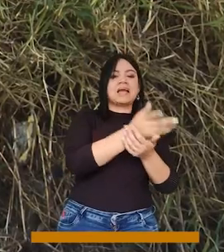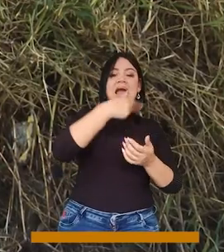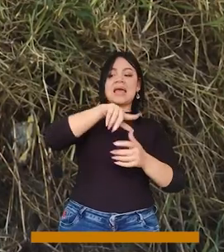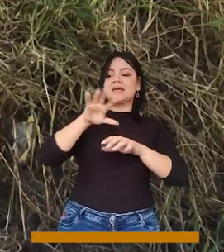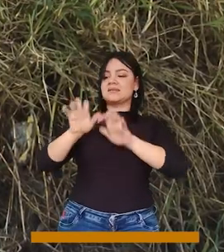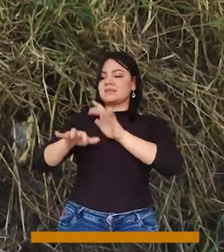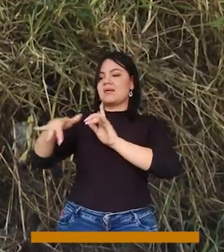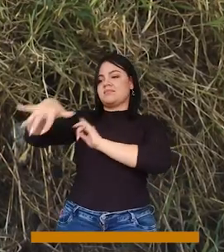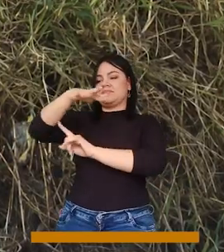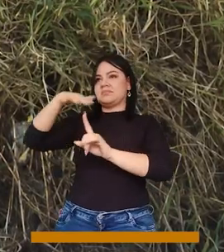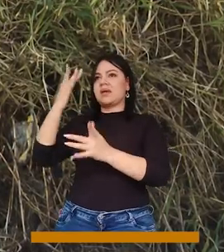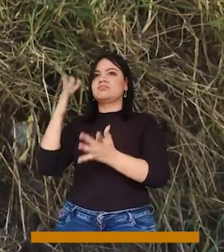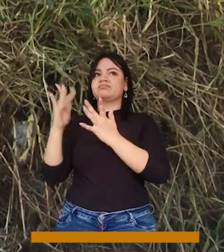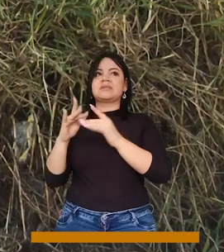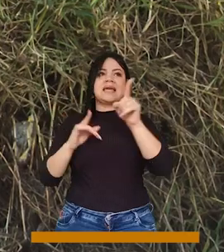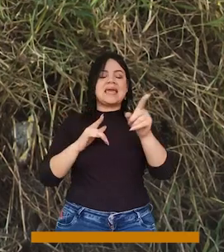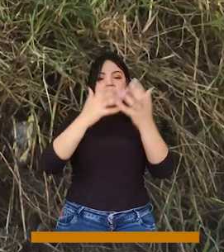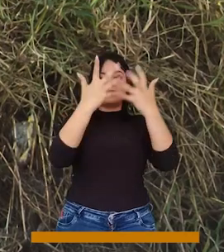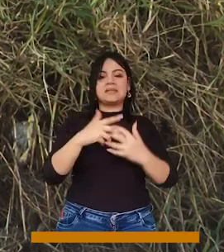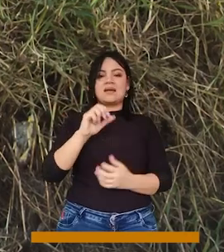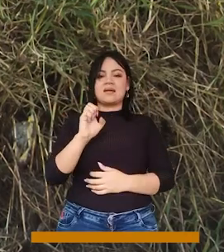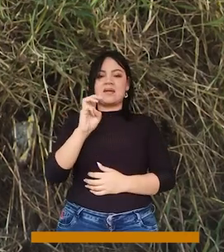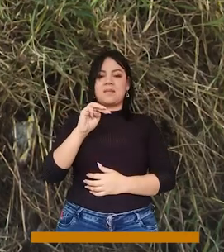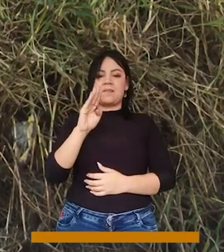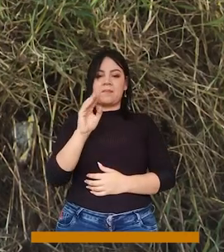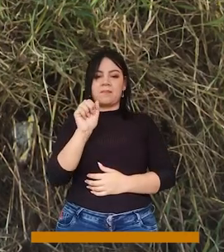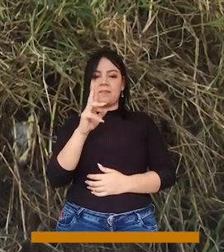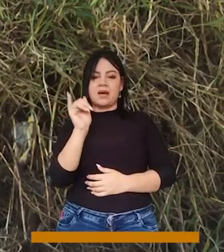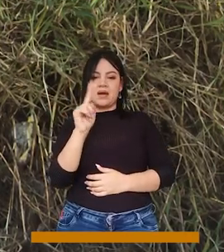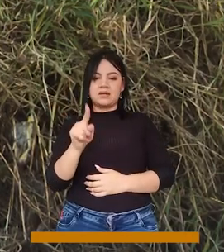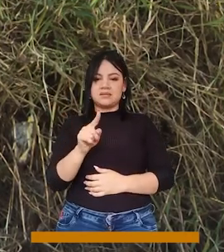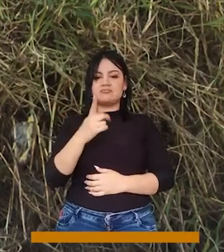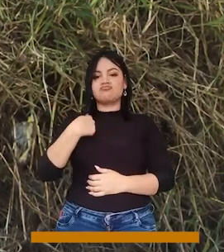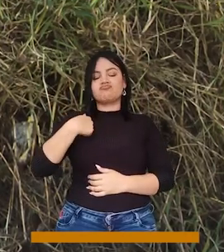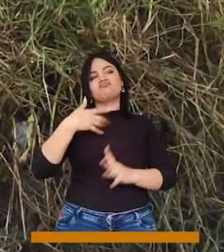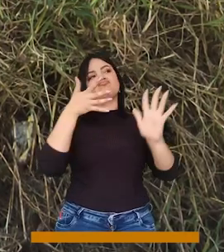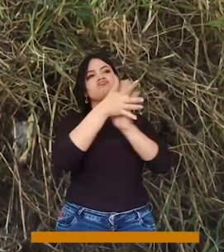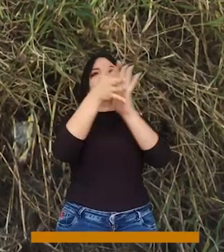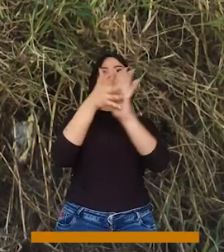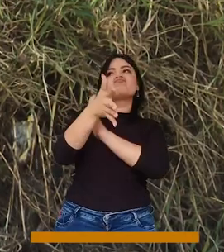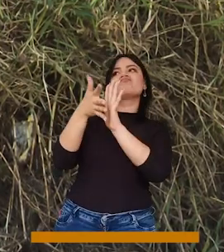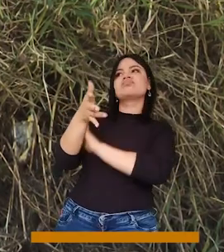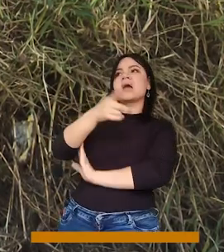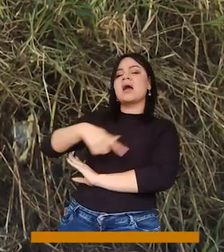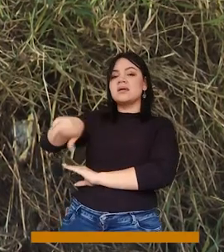hoy en compañía de Medio Ambiente y en varias, venimos a dar un mensaje muy